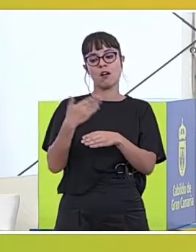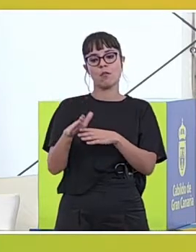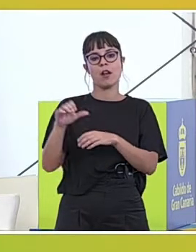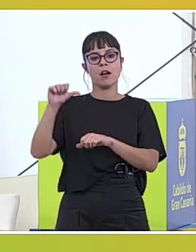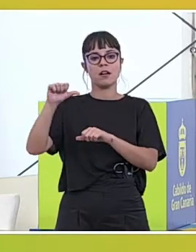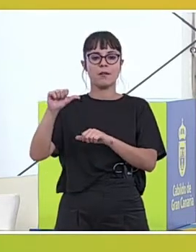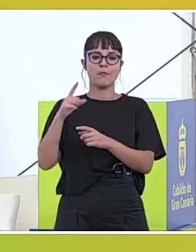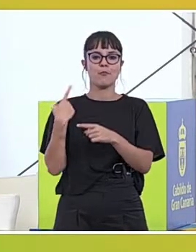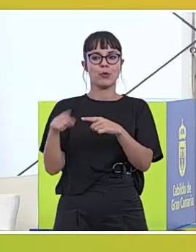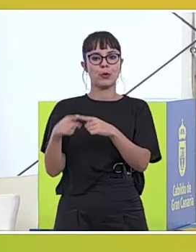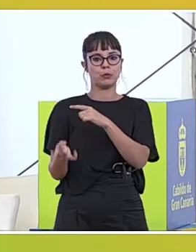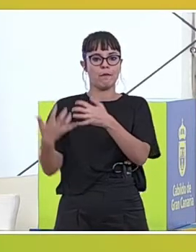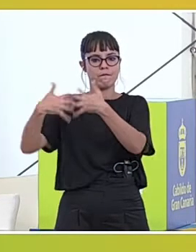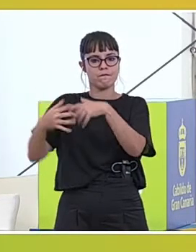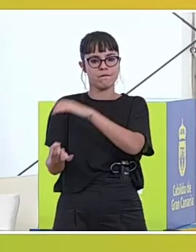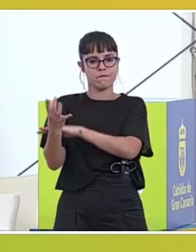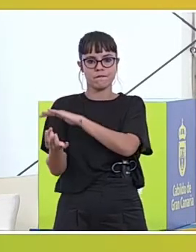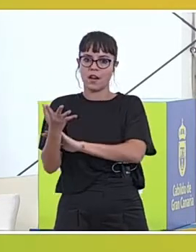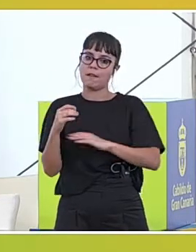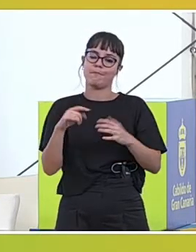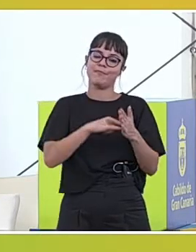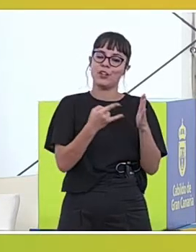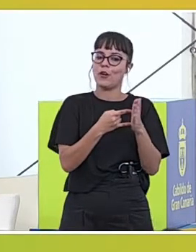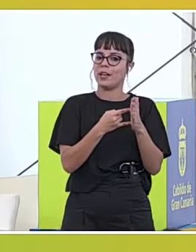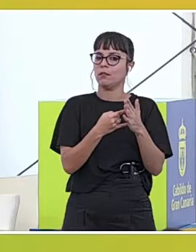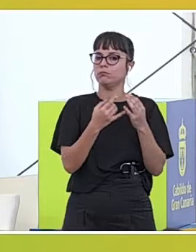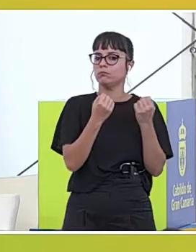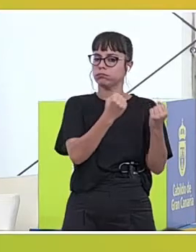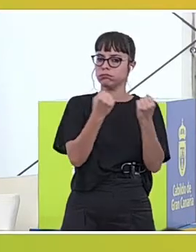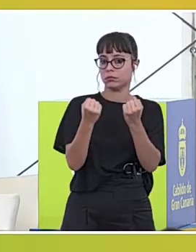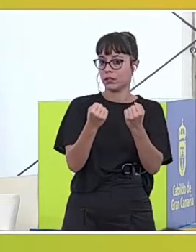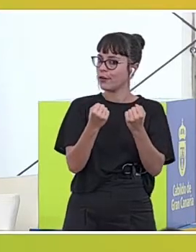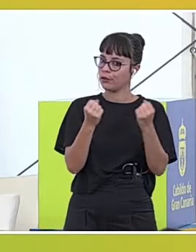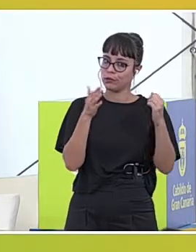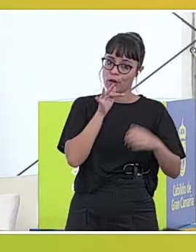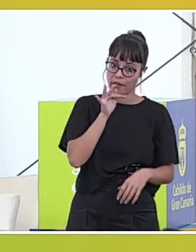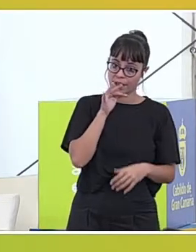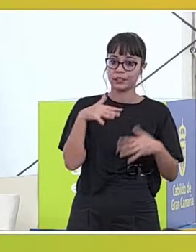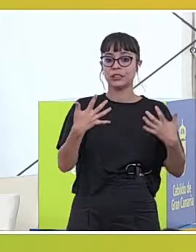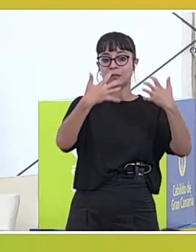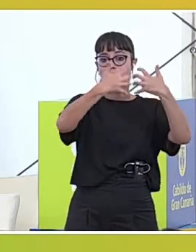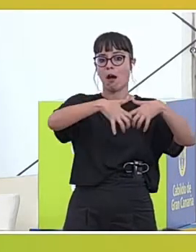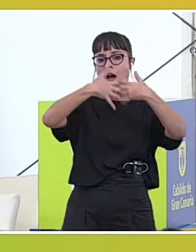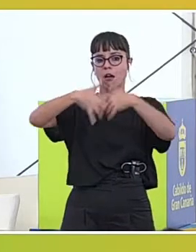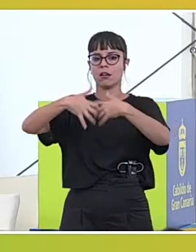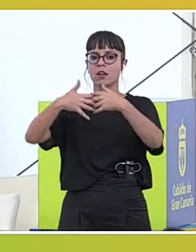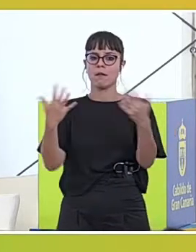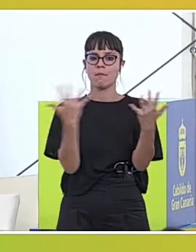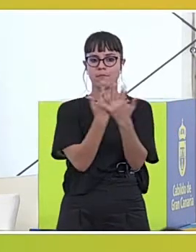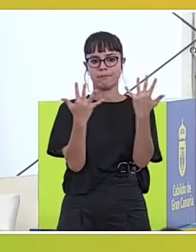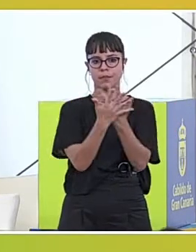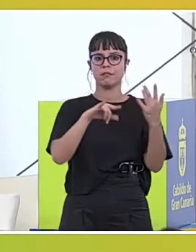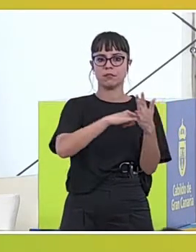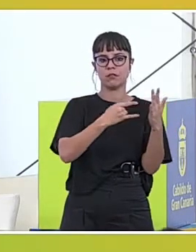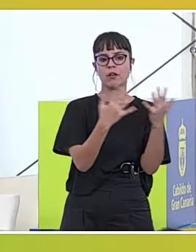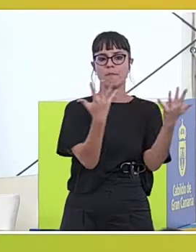obtengo. Normalmente es una combinación de ellos. Es una combinación que sigue en este proceso, obviamente muy básico, pero para